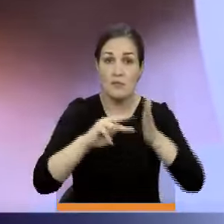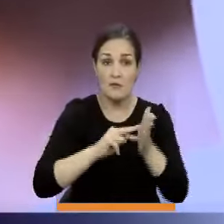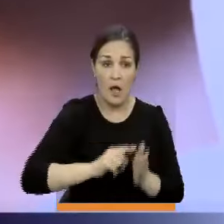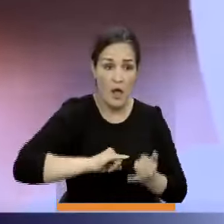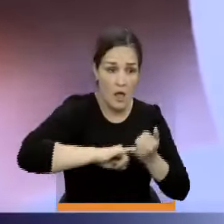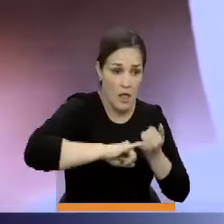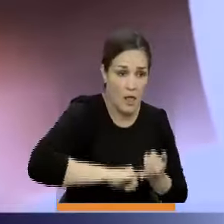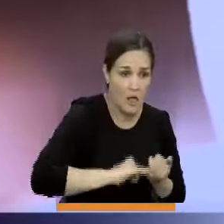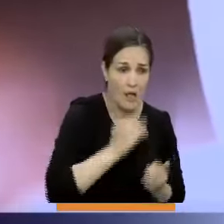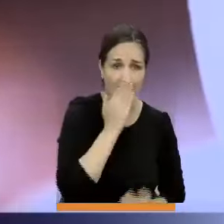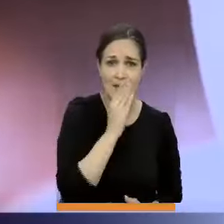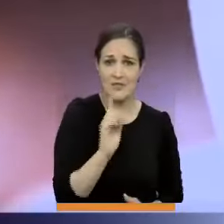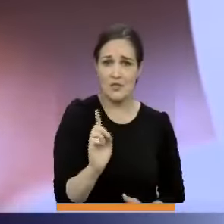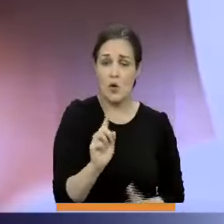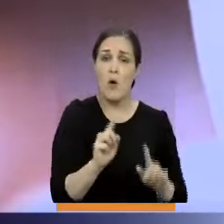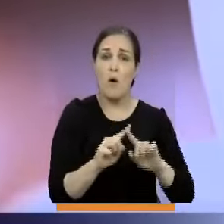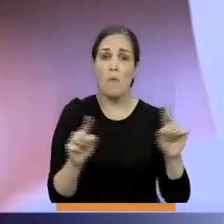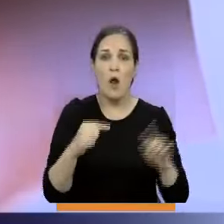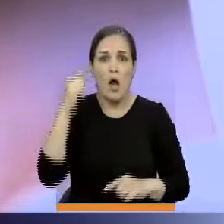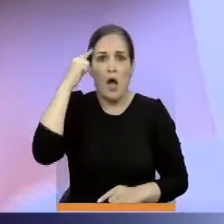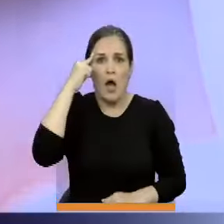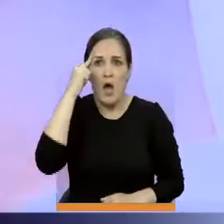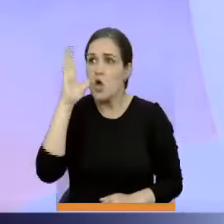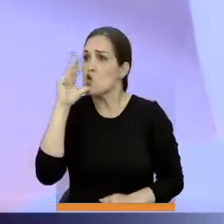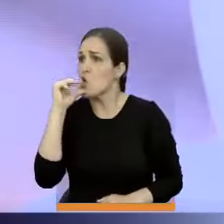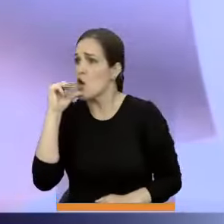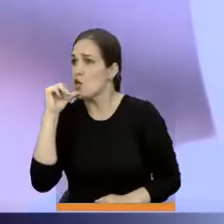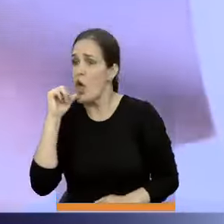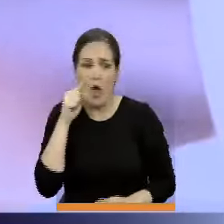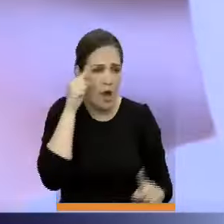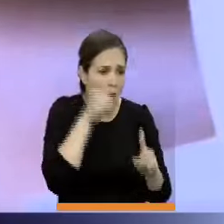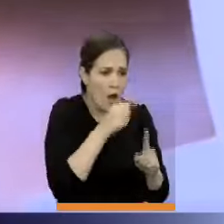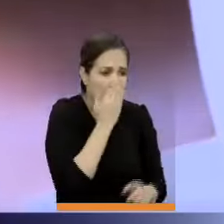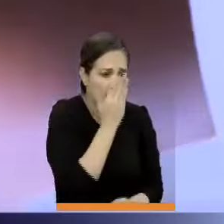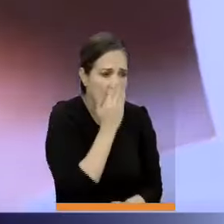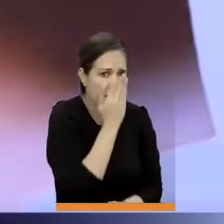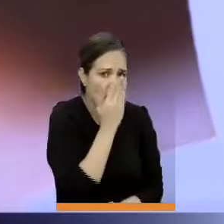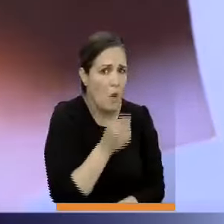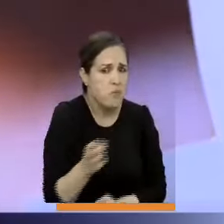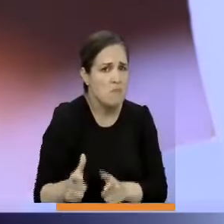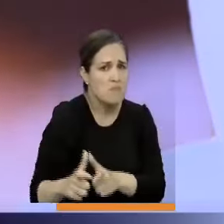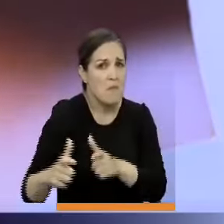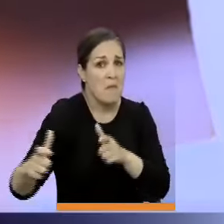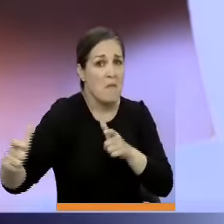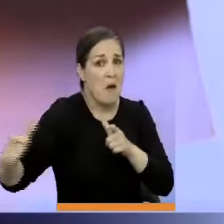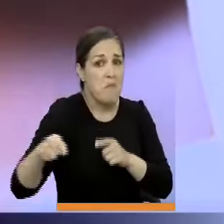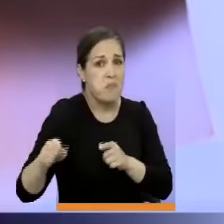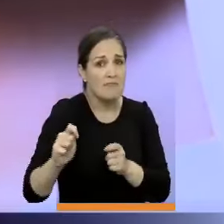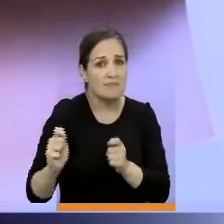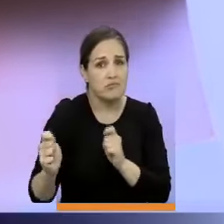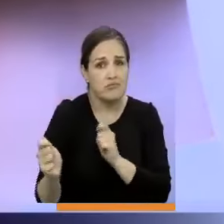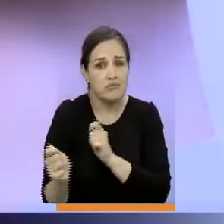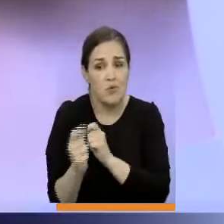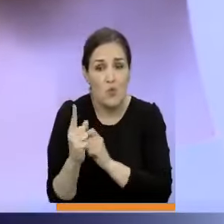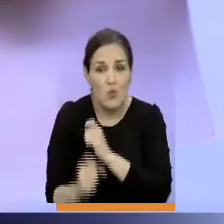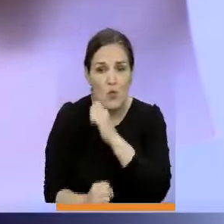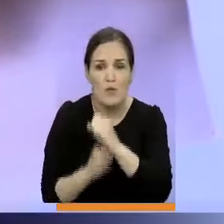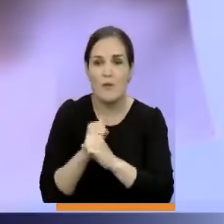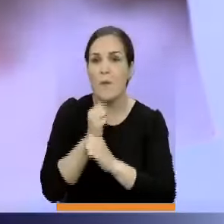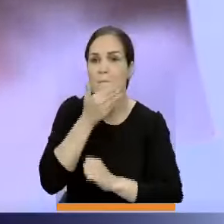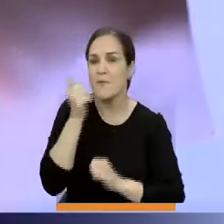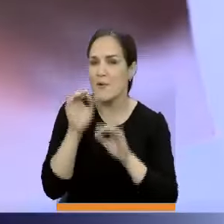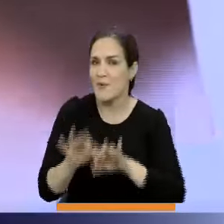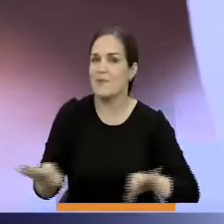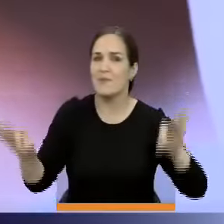van a ser. Pero lo estamos haciendo como si no estuviéramos haciendo nada en transición energética. Todo lo contrario, el año entrante va a ser un año muy